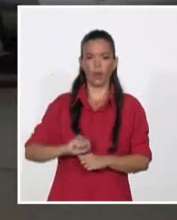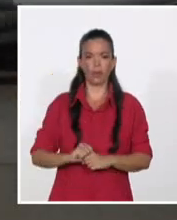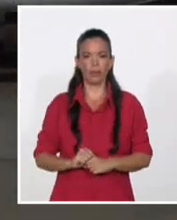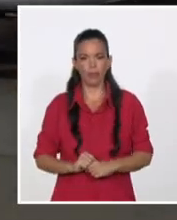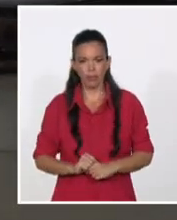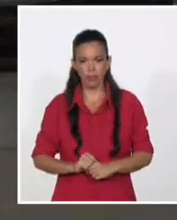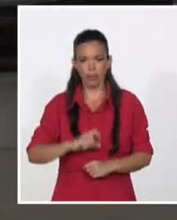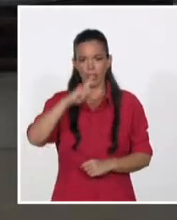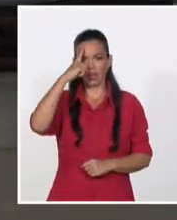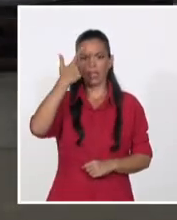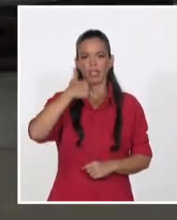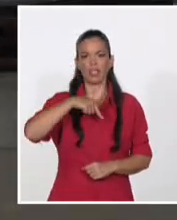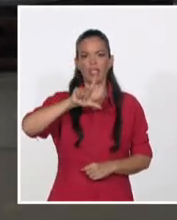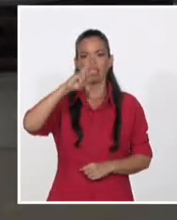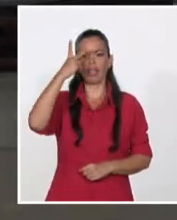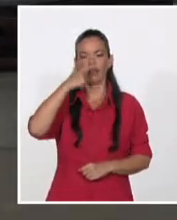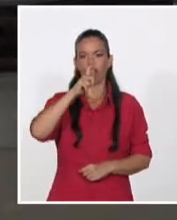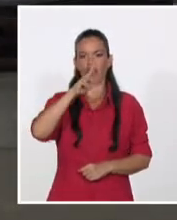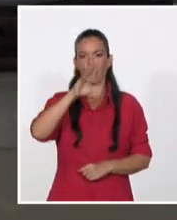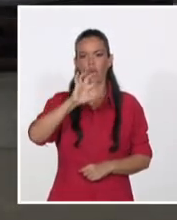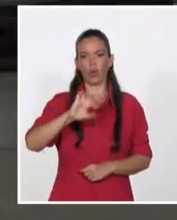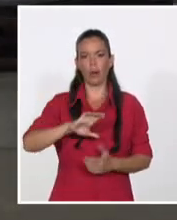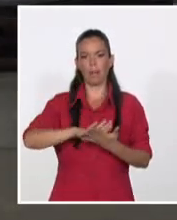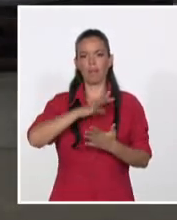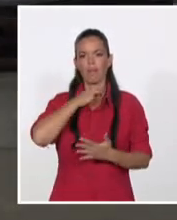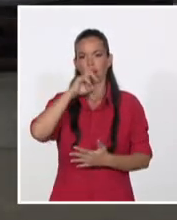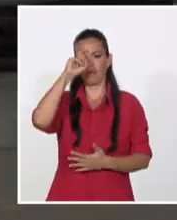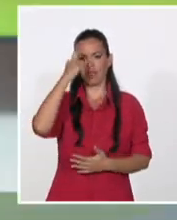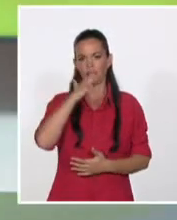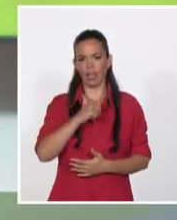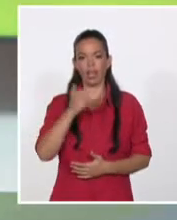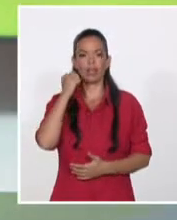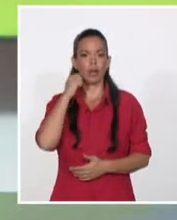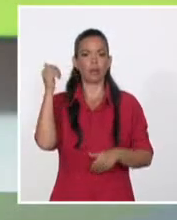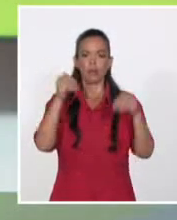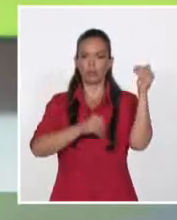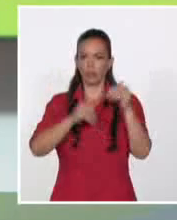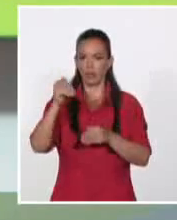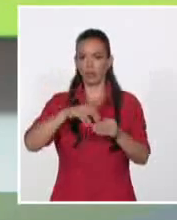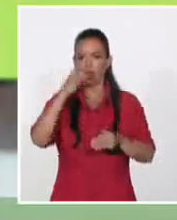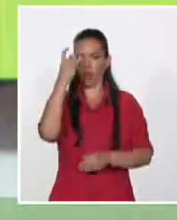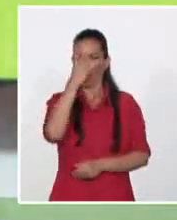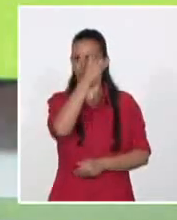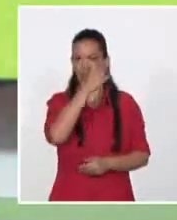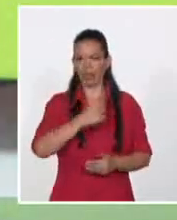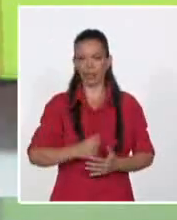organización del Comité Central del Partido, Roberto Morales Ojeda, ambos miembros del Buró Político.